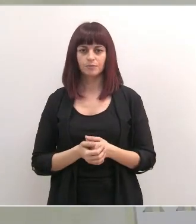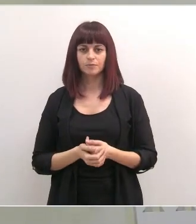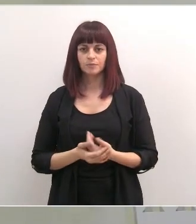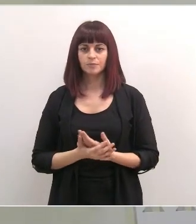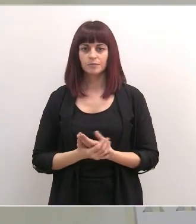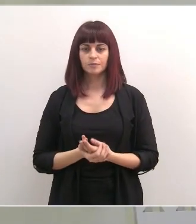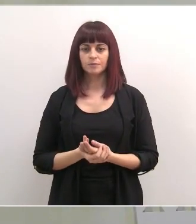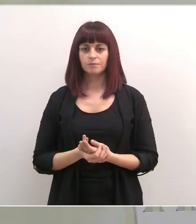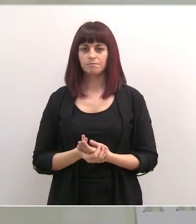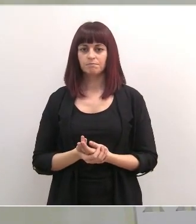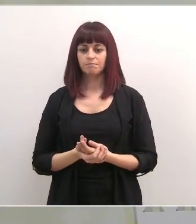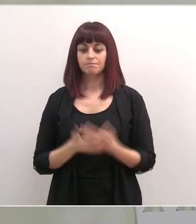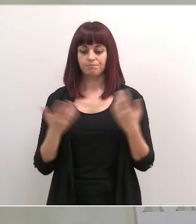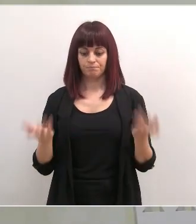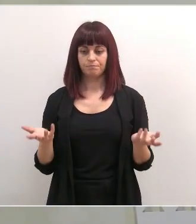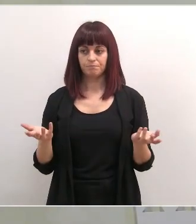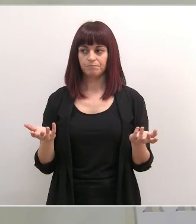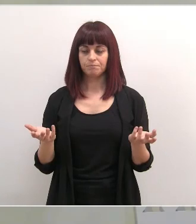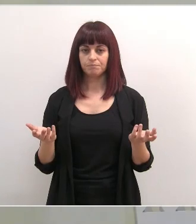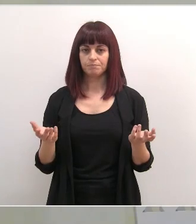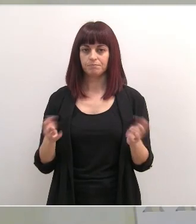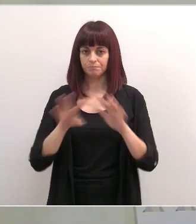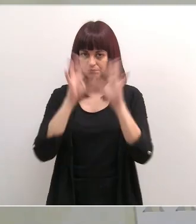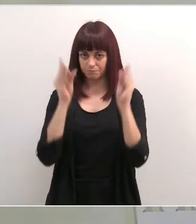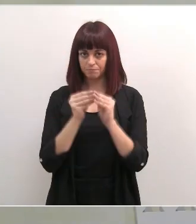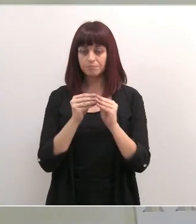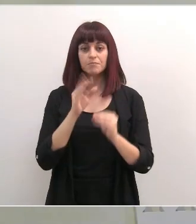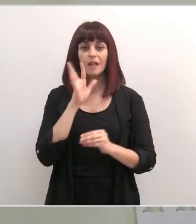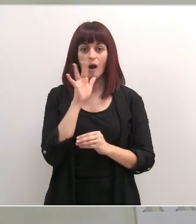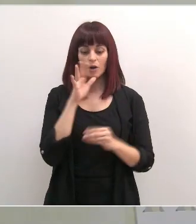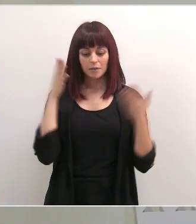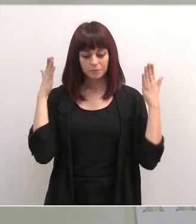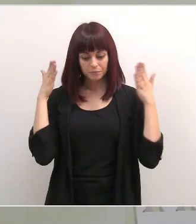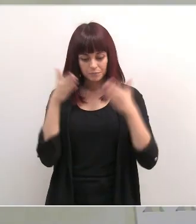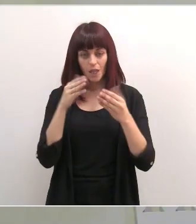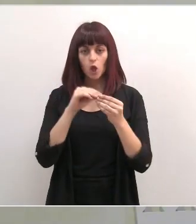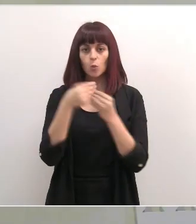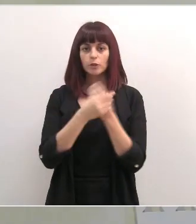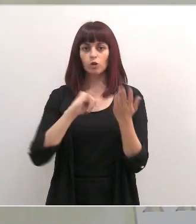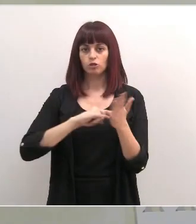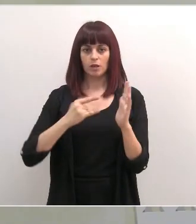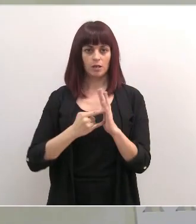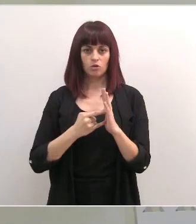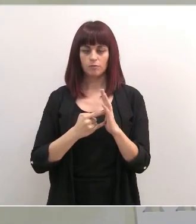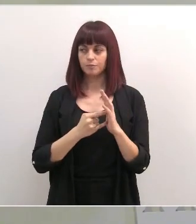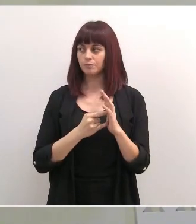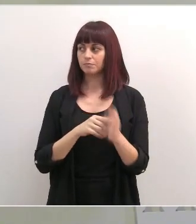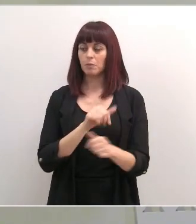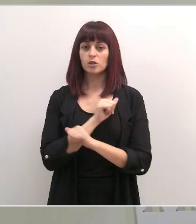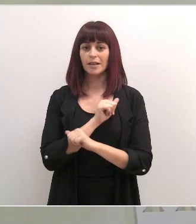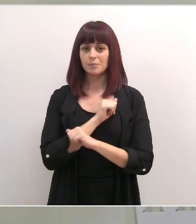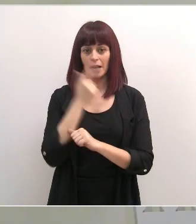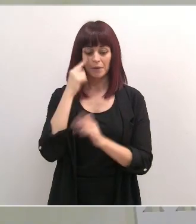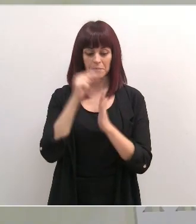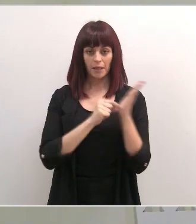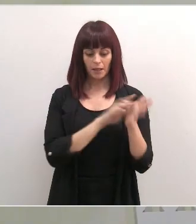y, bueno, que estamos poniendo en marcha. Con lo cual, en definitiva, nos vamos ahora mismo a centrar en el documento técnico. Vamos a esperar que las medidas